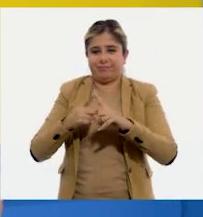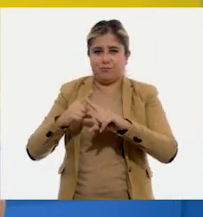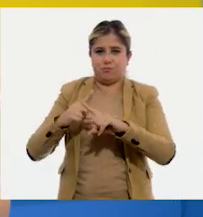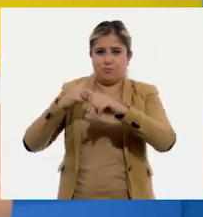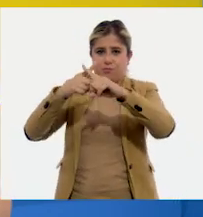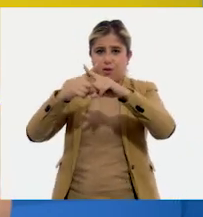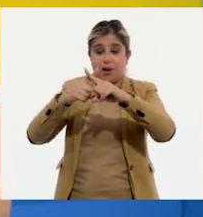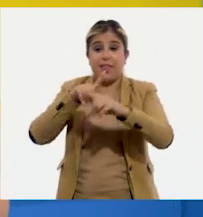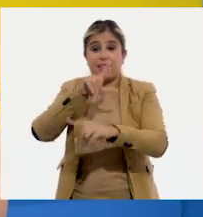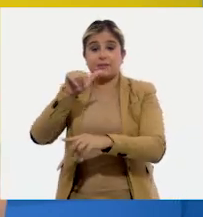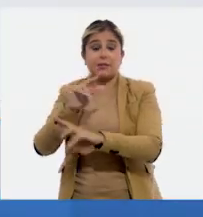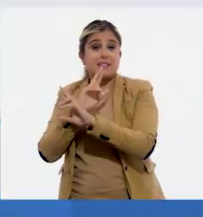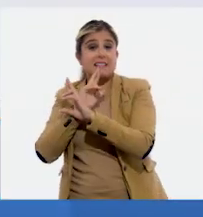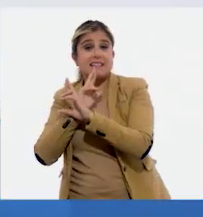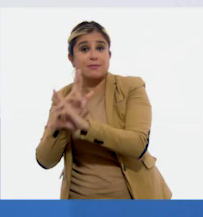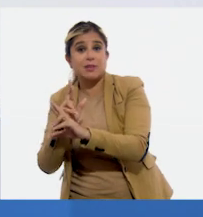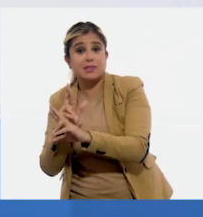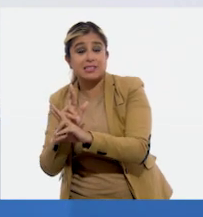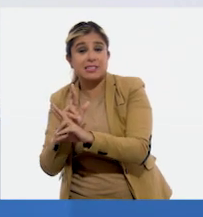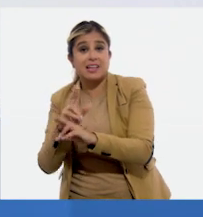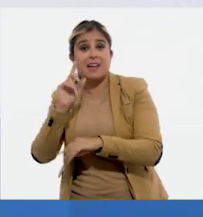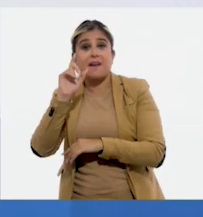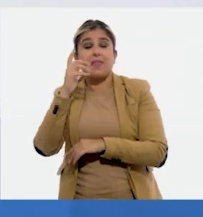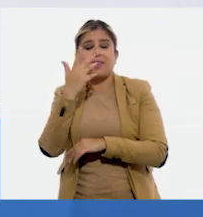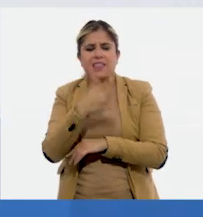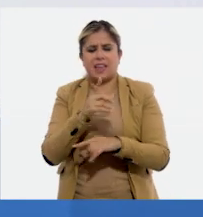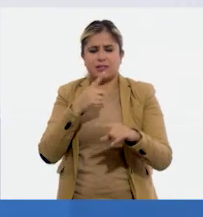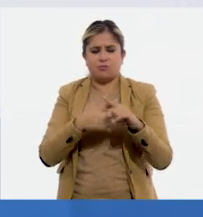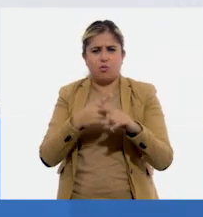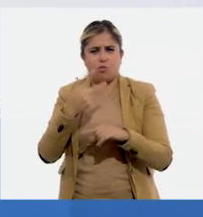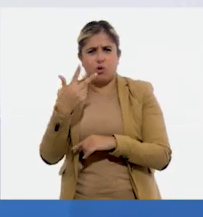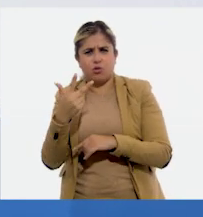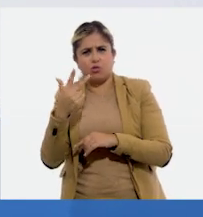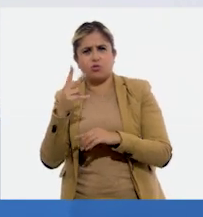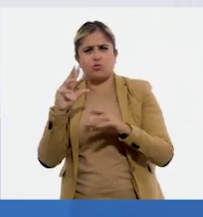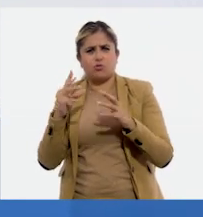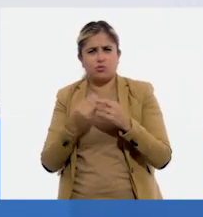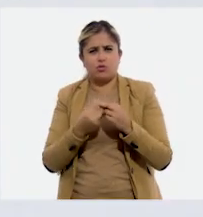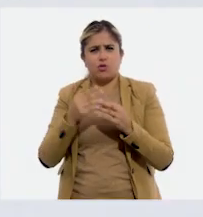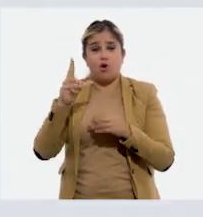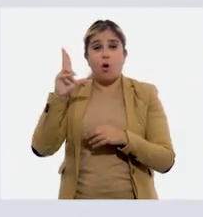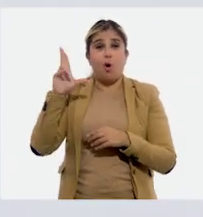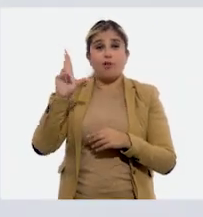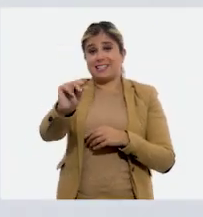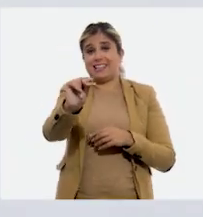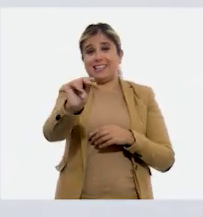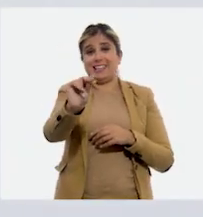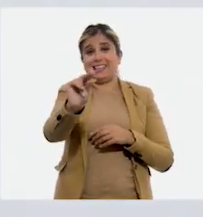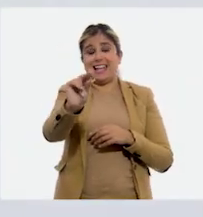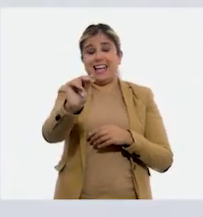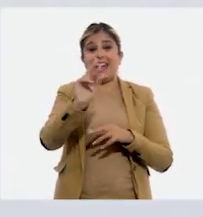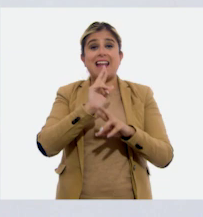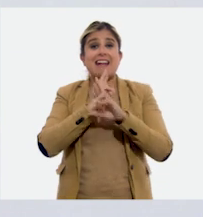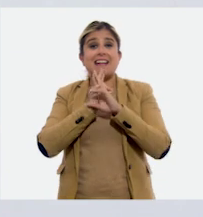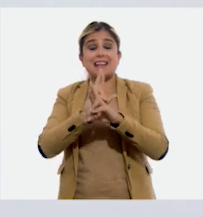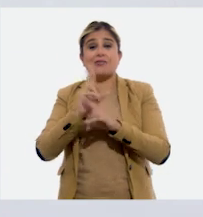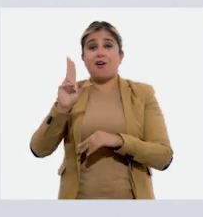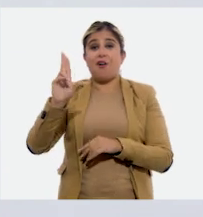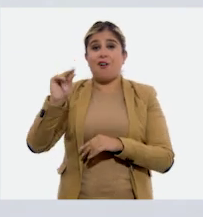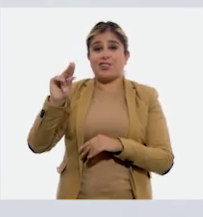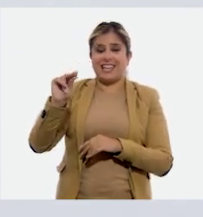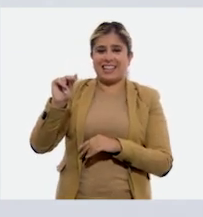el resultado es... Ven, 10 por 80 son... ¡80! El resultado es